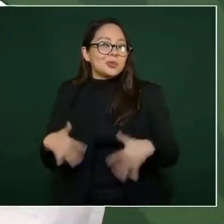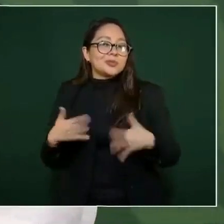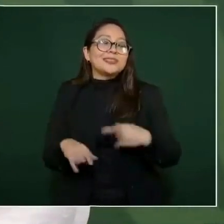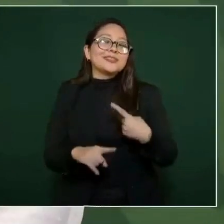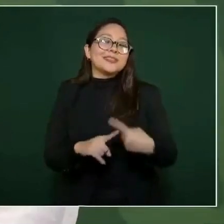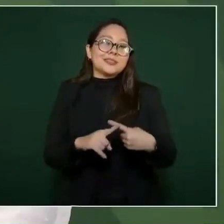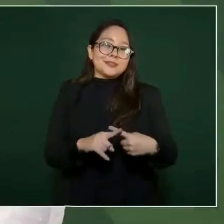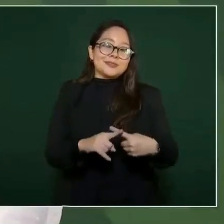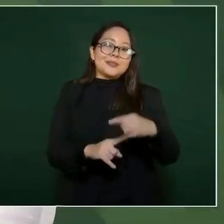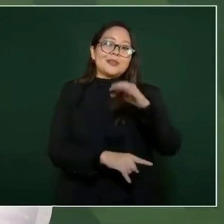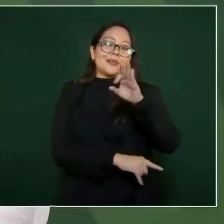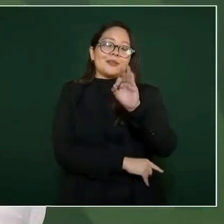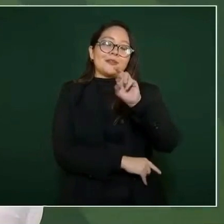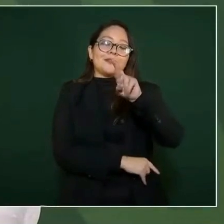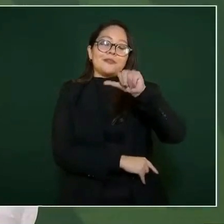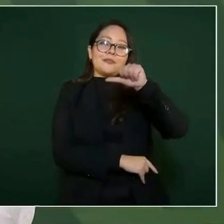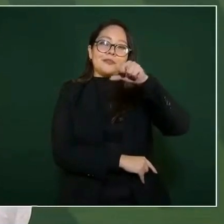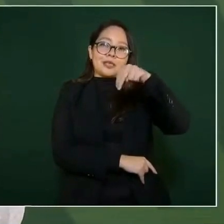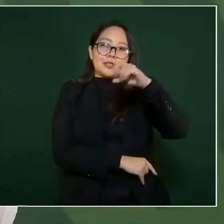Francisco I. Madero,